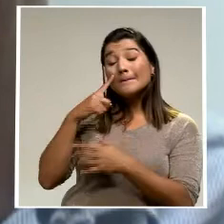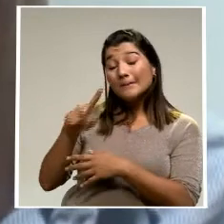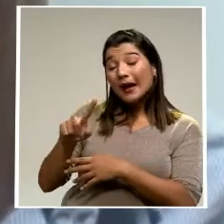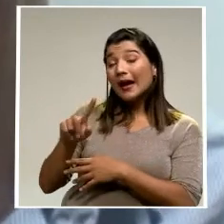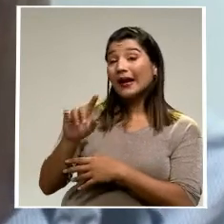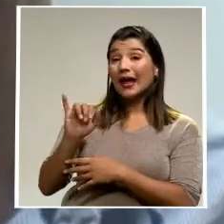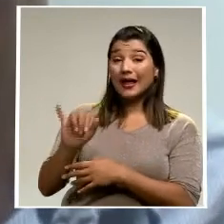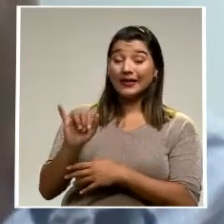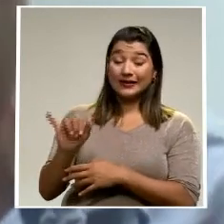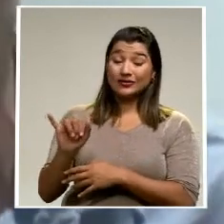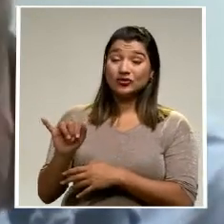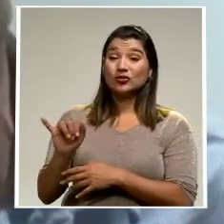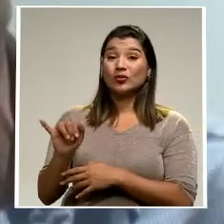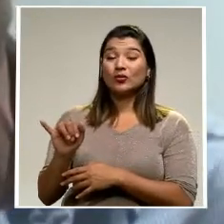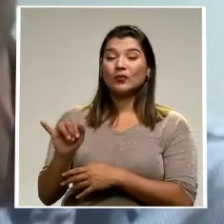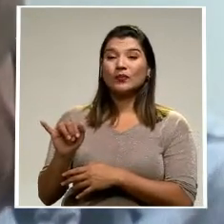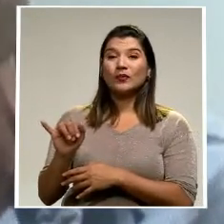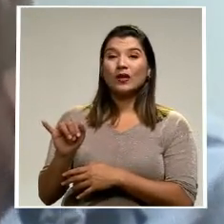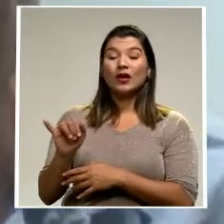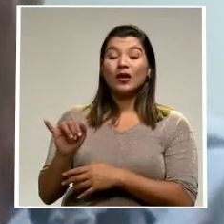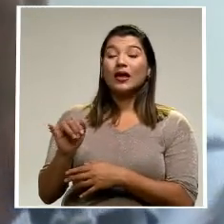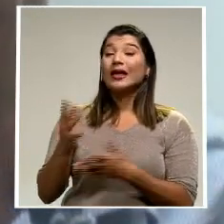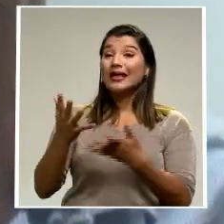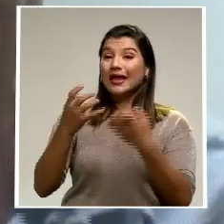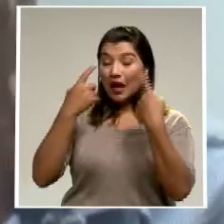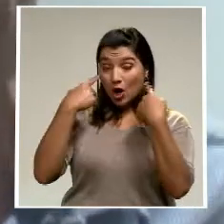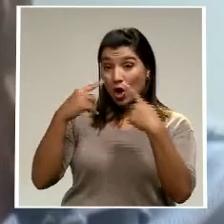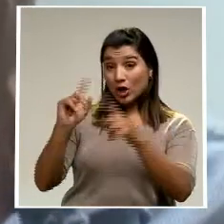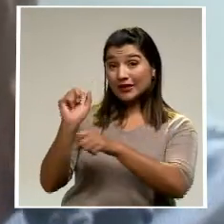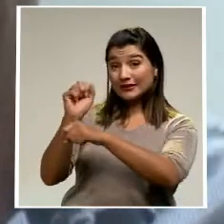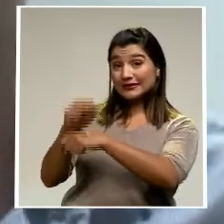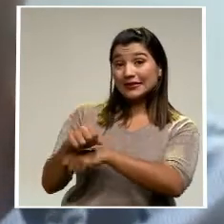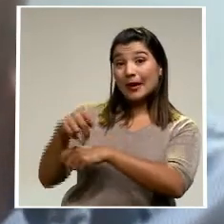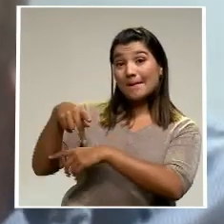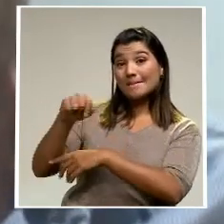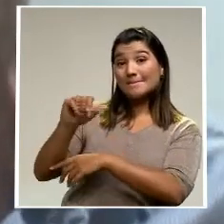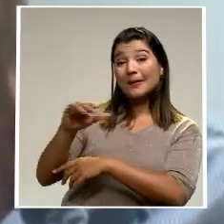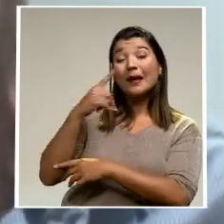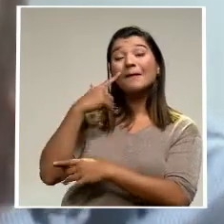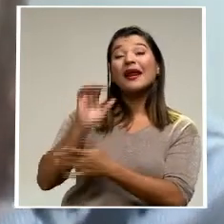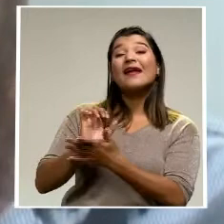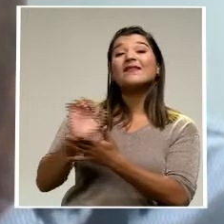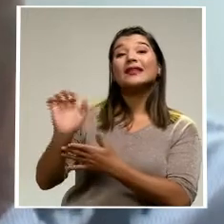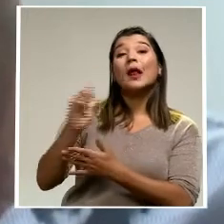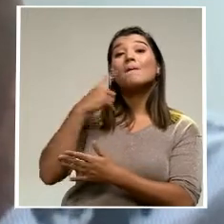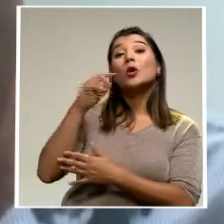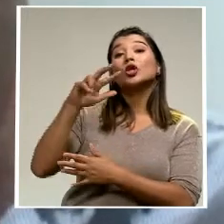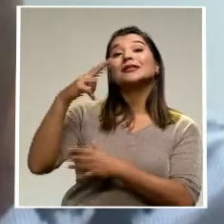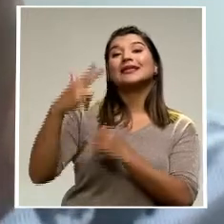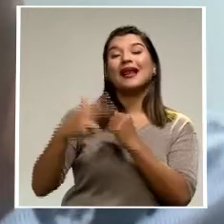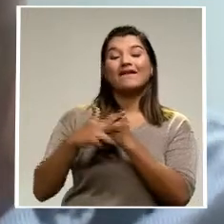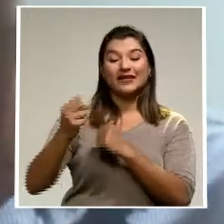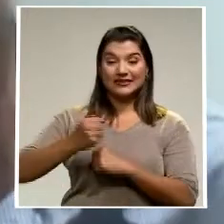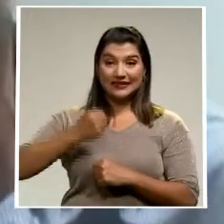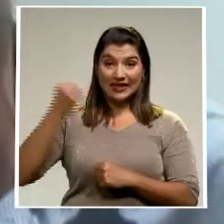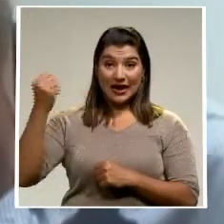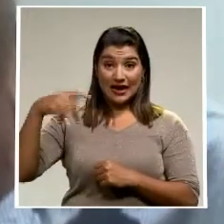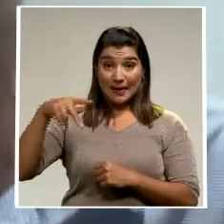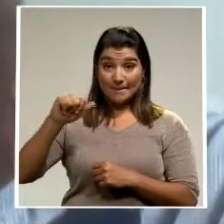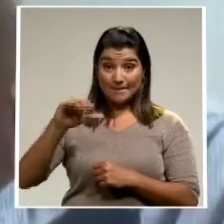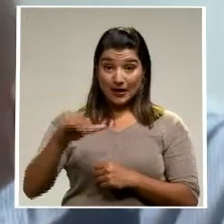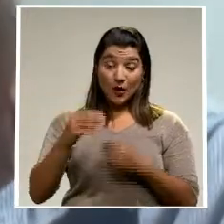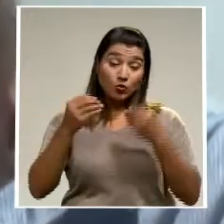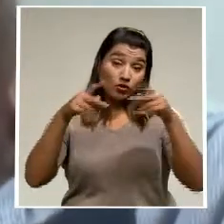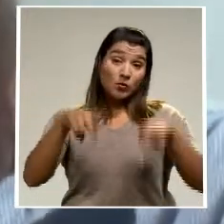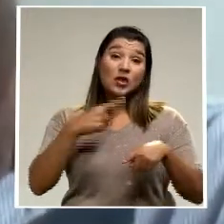manera, que es, digamos, lograr derrotar precisamente al PAC para evitar una tercera ocasión. Mucha gente dice, bueno, si Liberación sigue por este